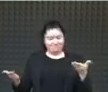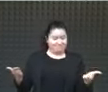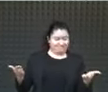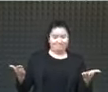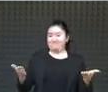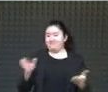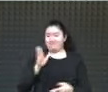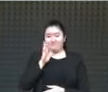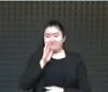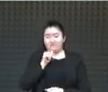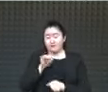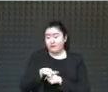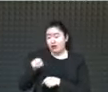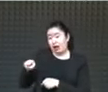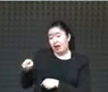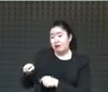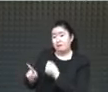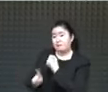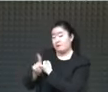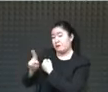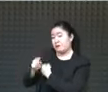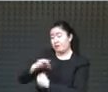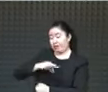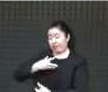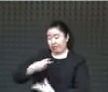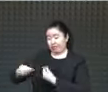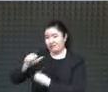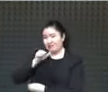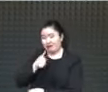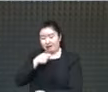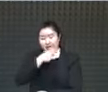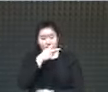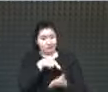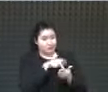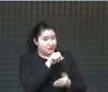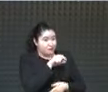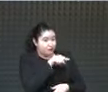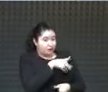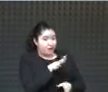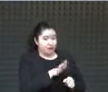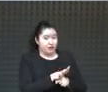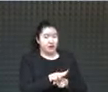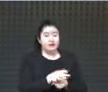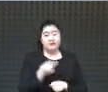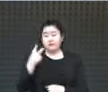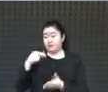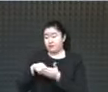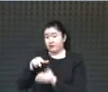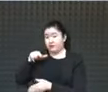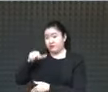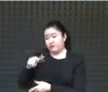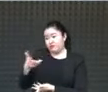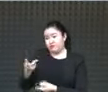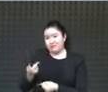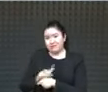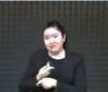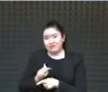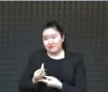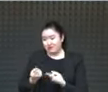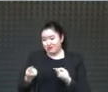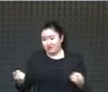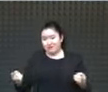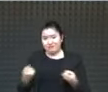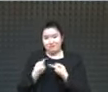crisis económica vivida producto de la pandemia. Eso es 18 y 2020. Entonces, pues son años muy,